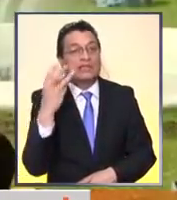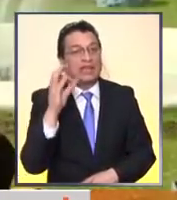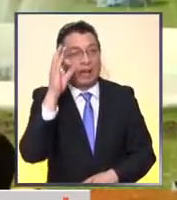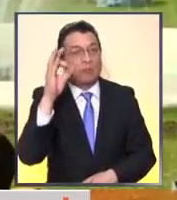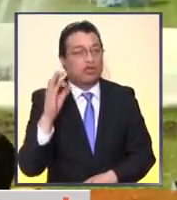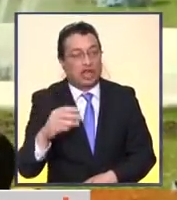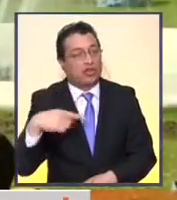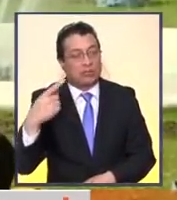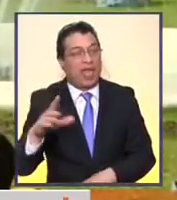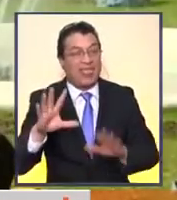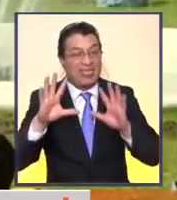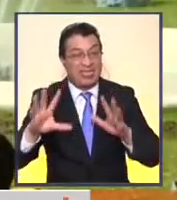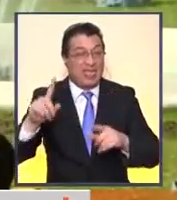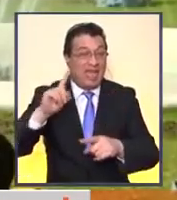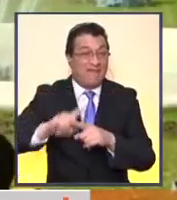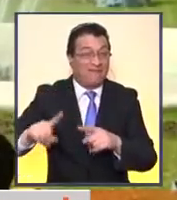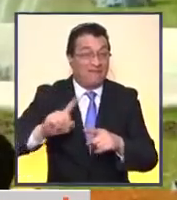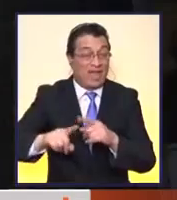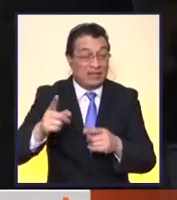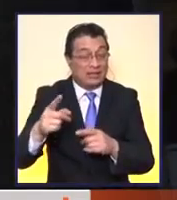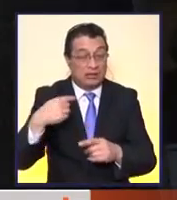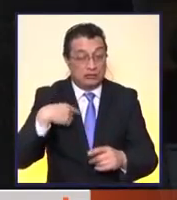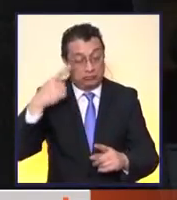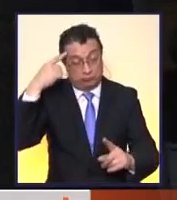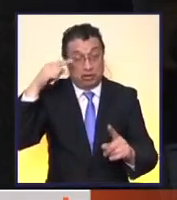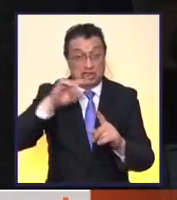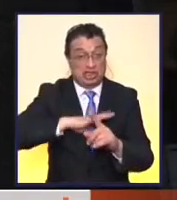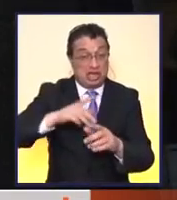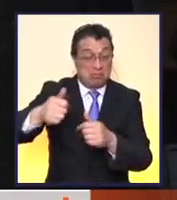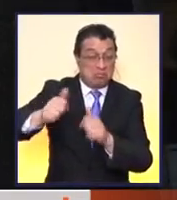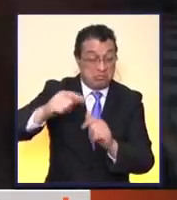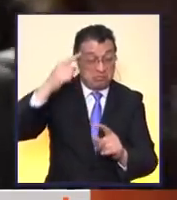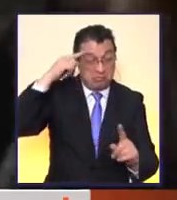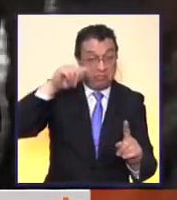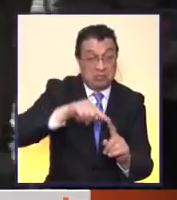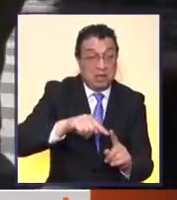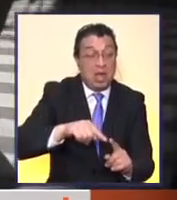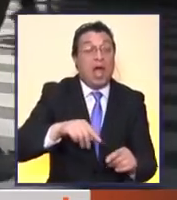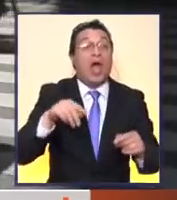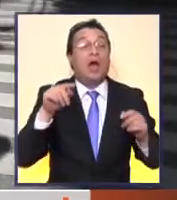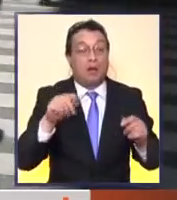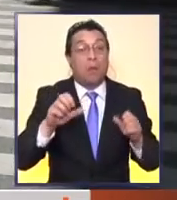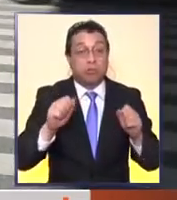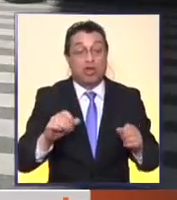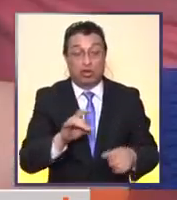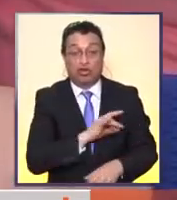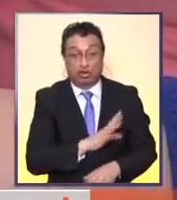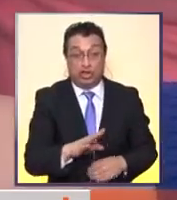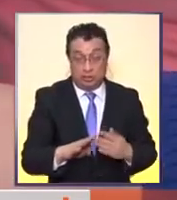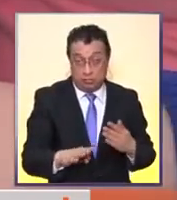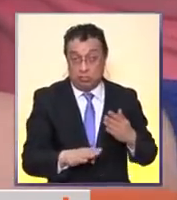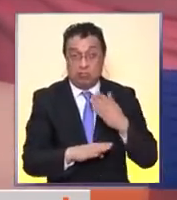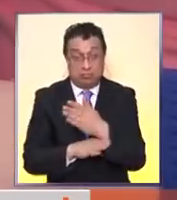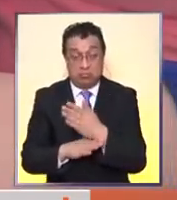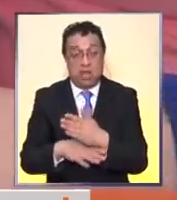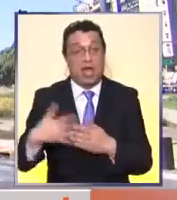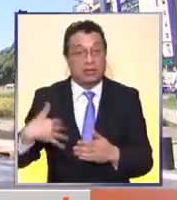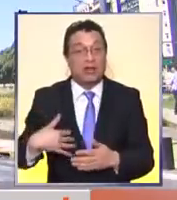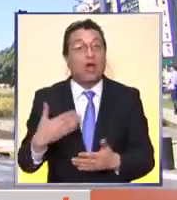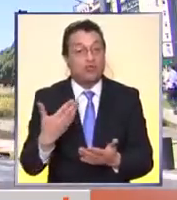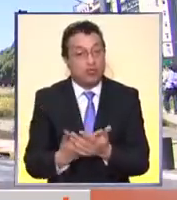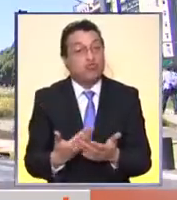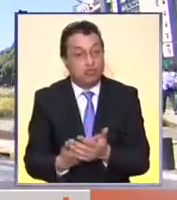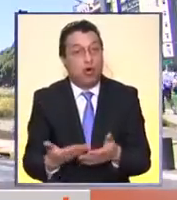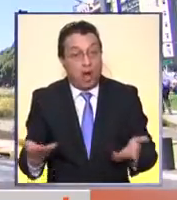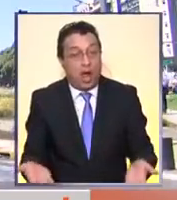diez veces la meta de nuestro país incluso así podría ser conveniente para los chilenos cruzar la cordillera y